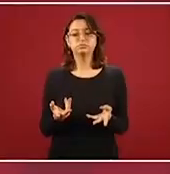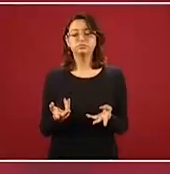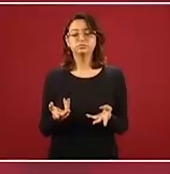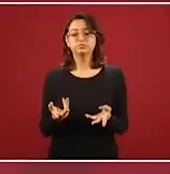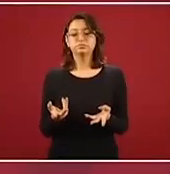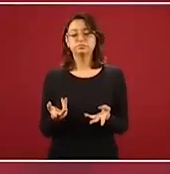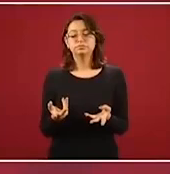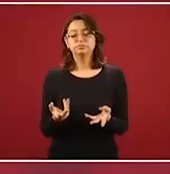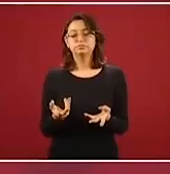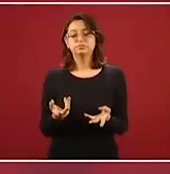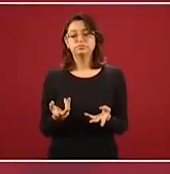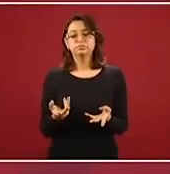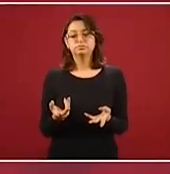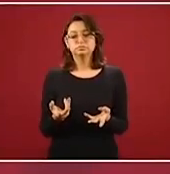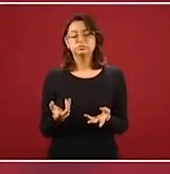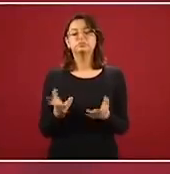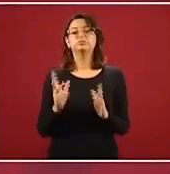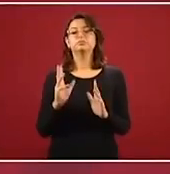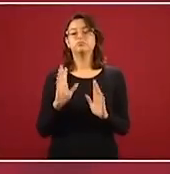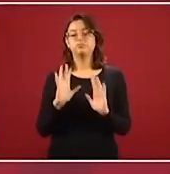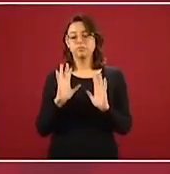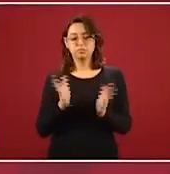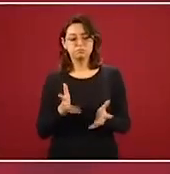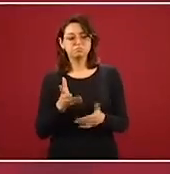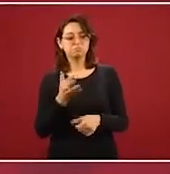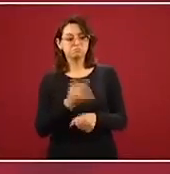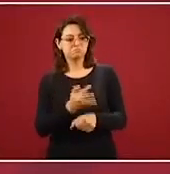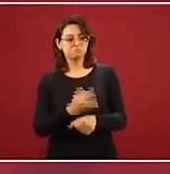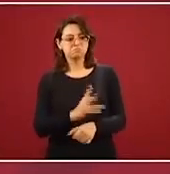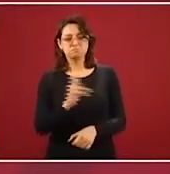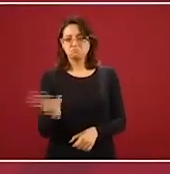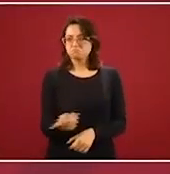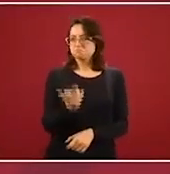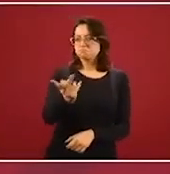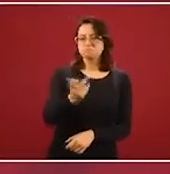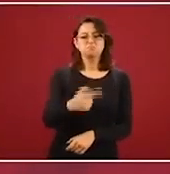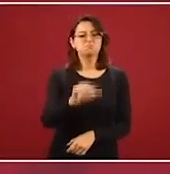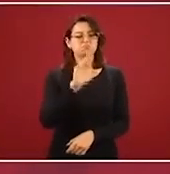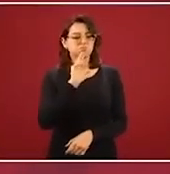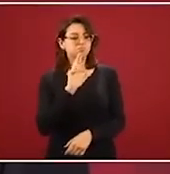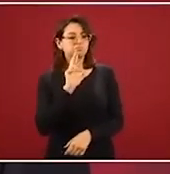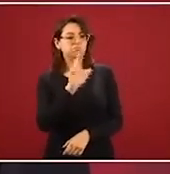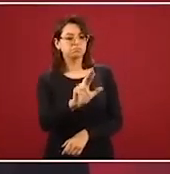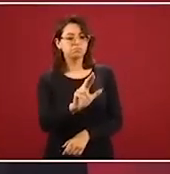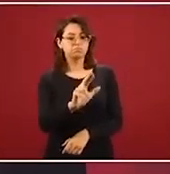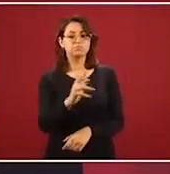que ya se respondió y se tiene que